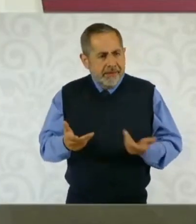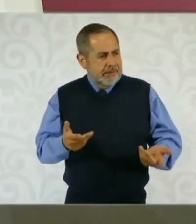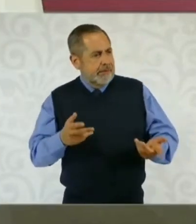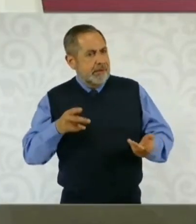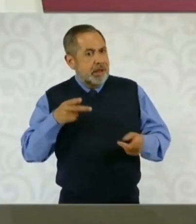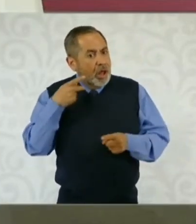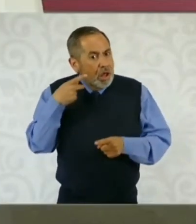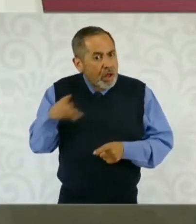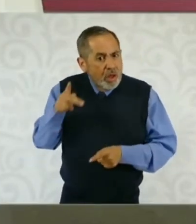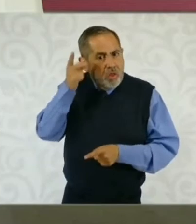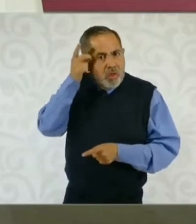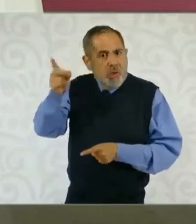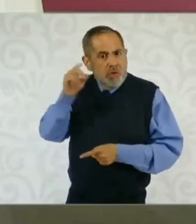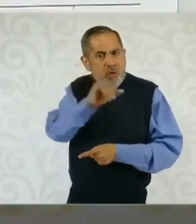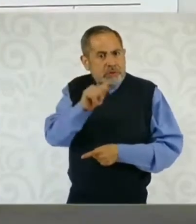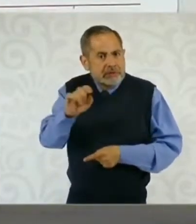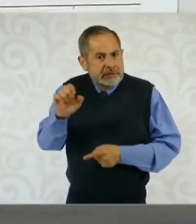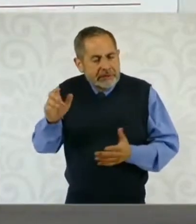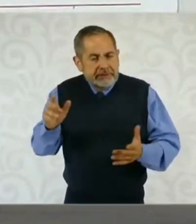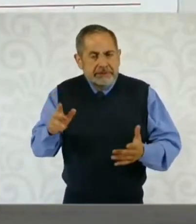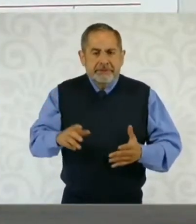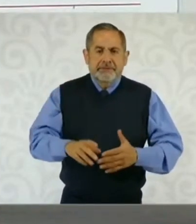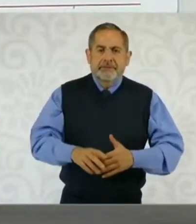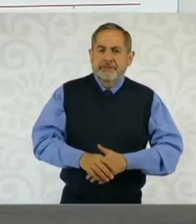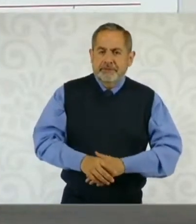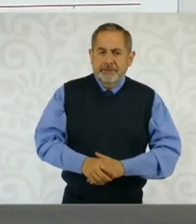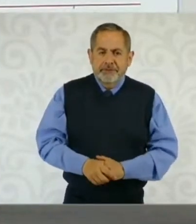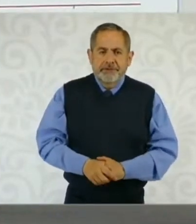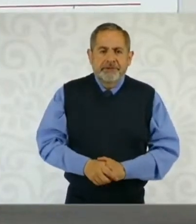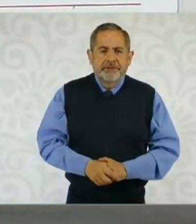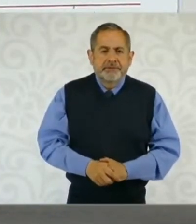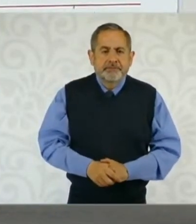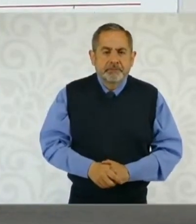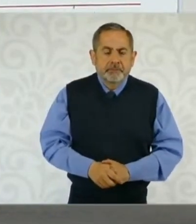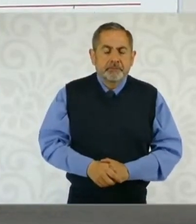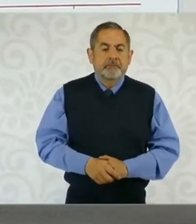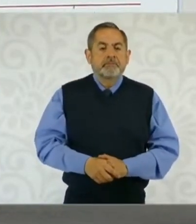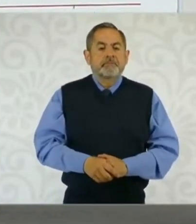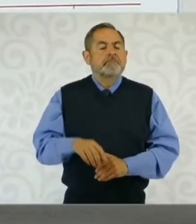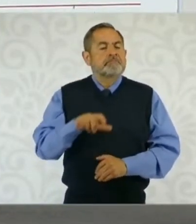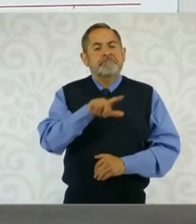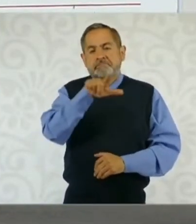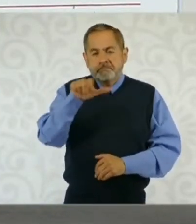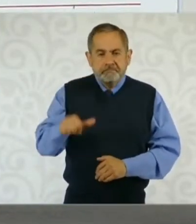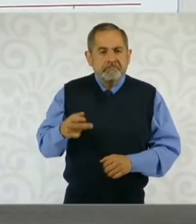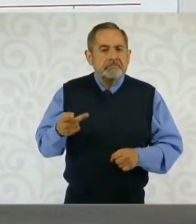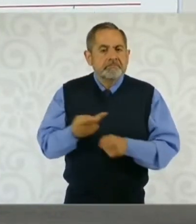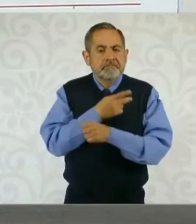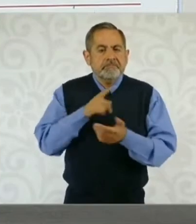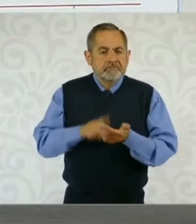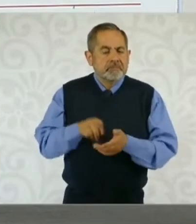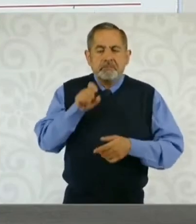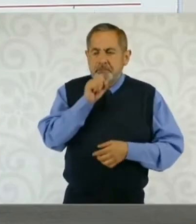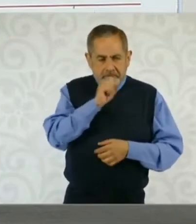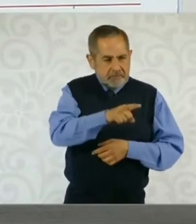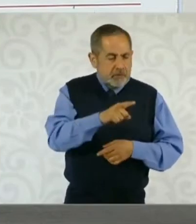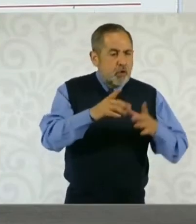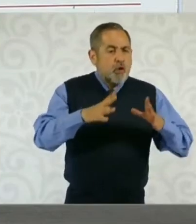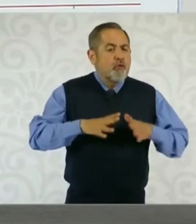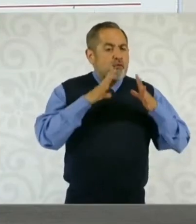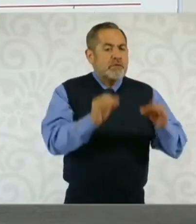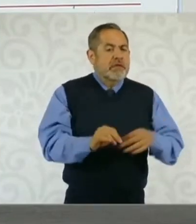el ISSSTE no tuvo. Adelante, por favor. Más adelante, la